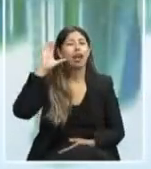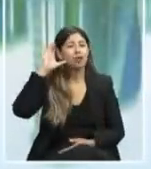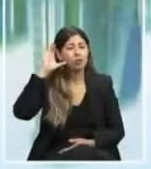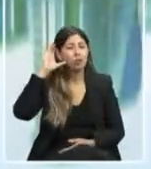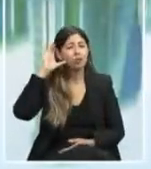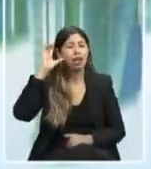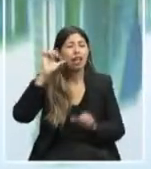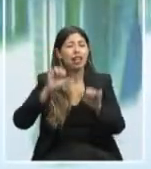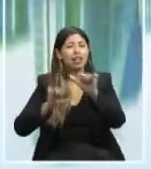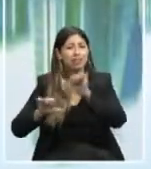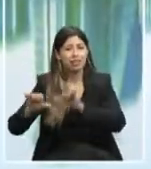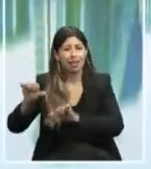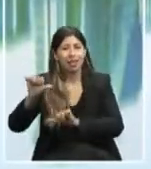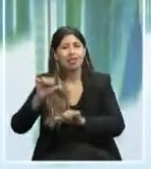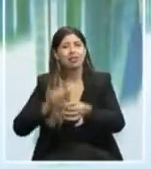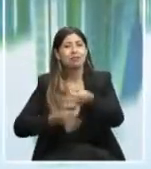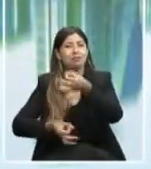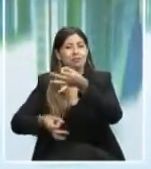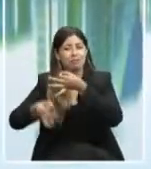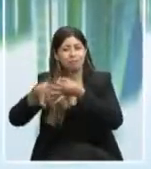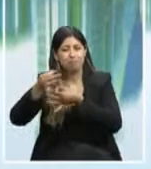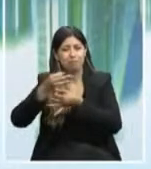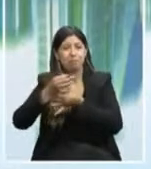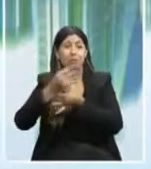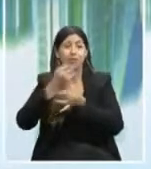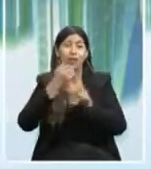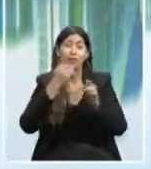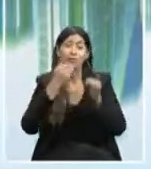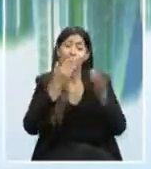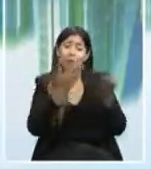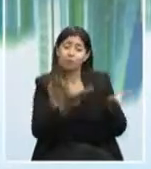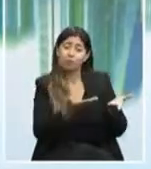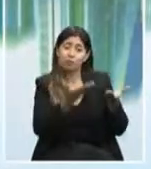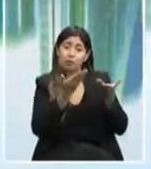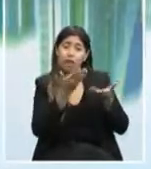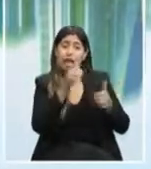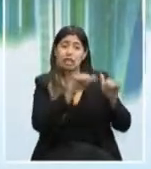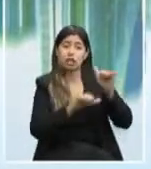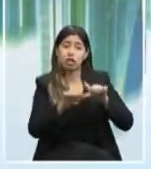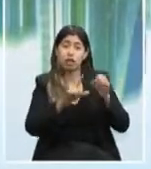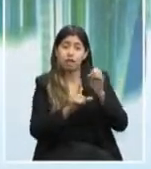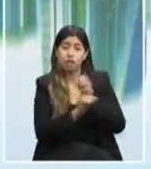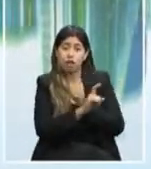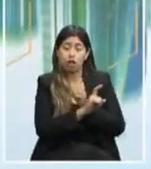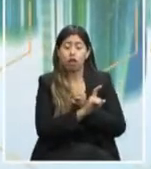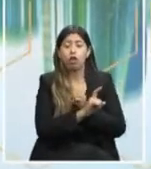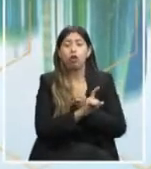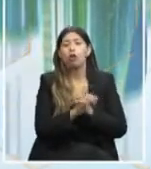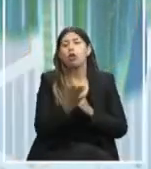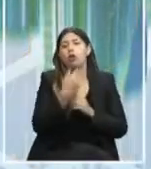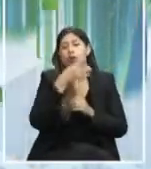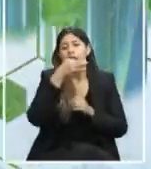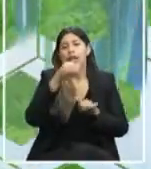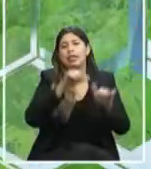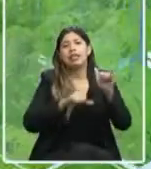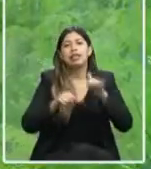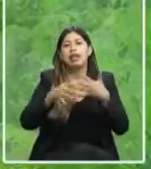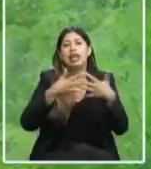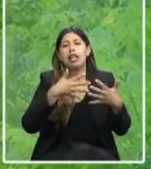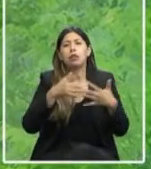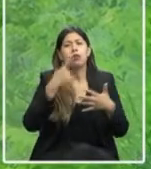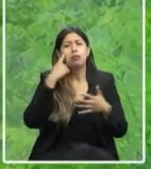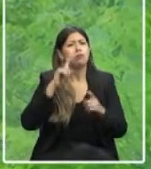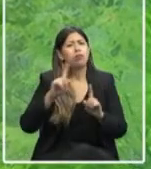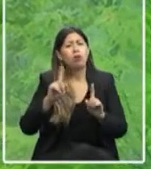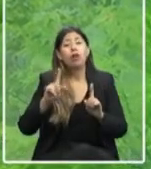la ciencia, a que escuchemos lo que dicen no solamente los científicos biólogos, lo que llamamos las ciencias naturales, sino también